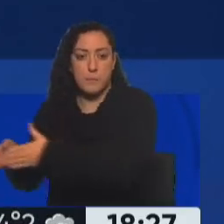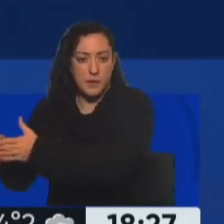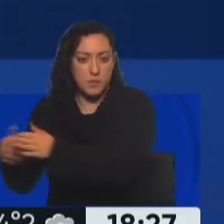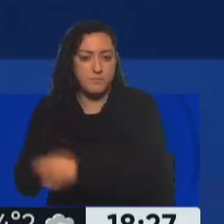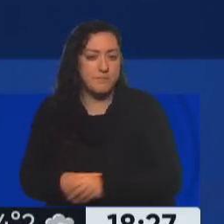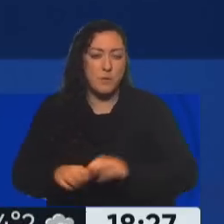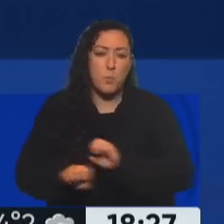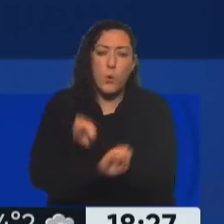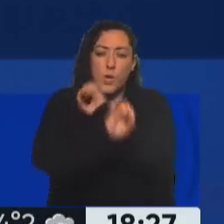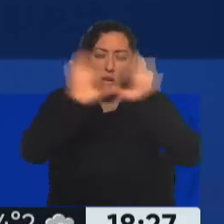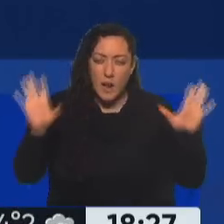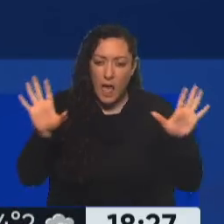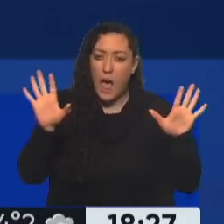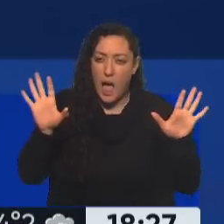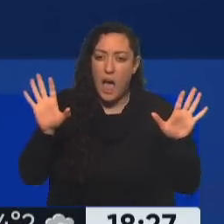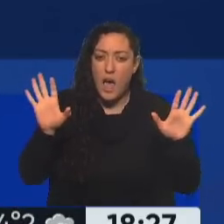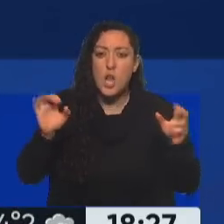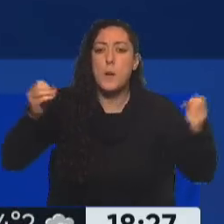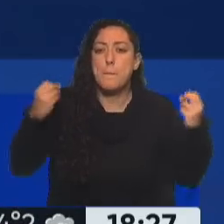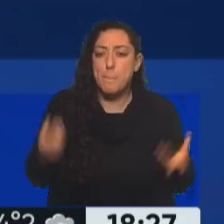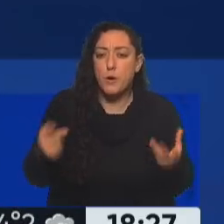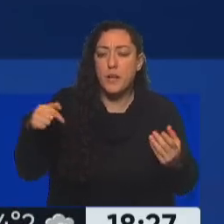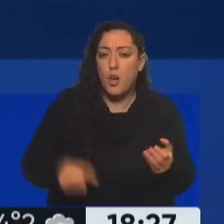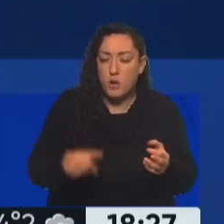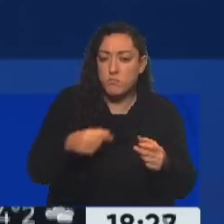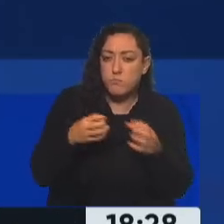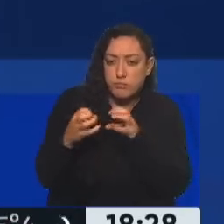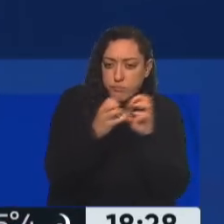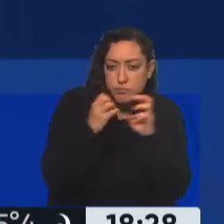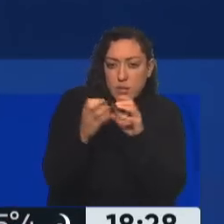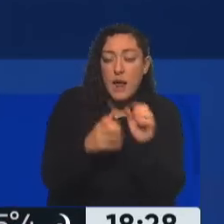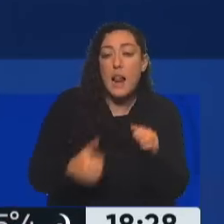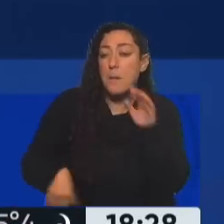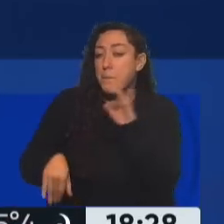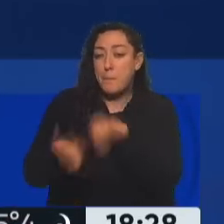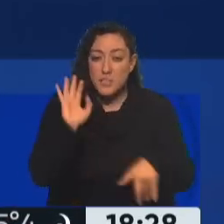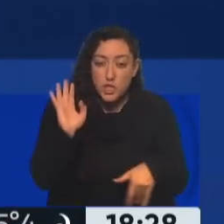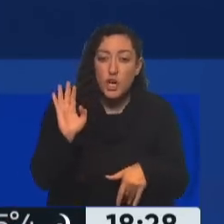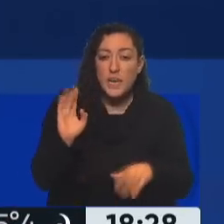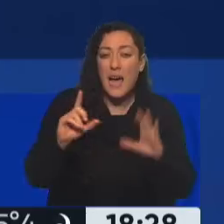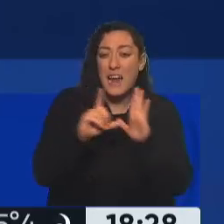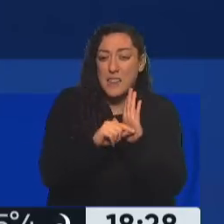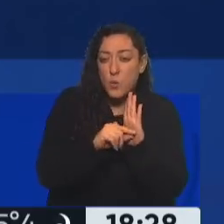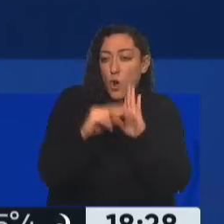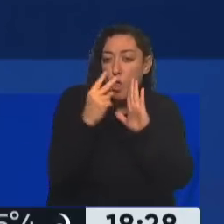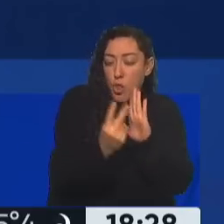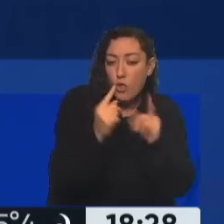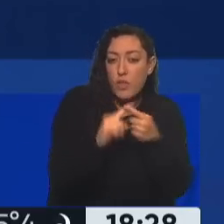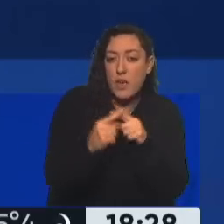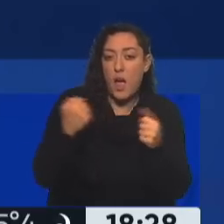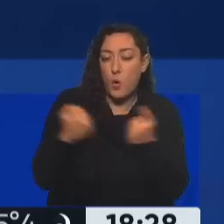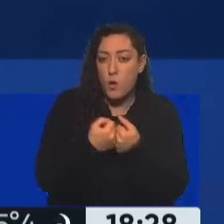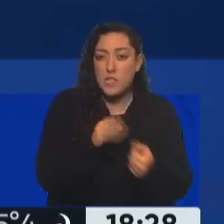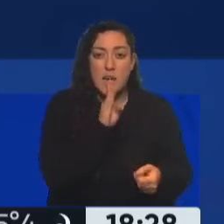is clear from today's discussion that there is a strong majority in favor of review of Article 2 of our